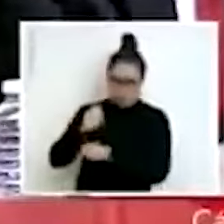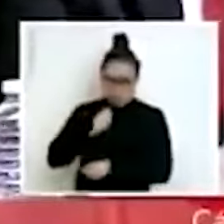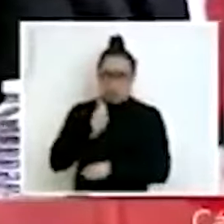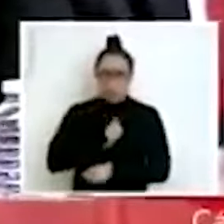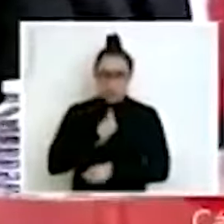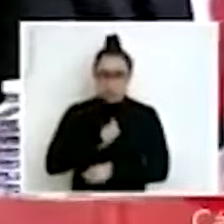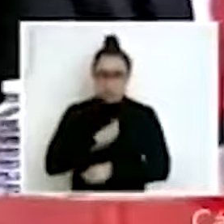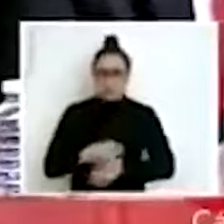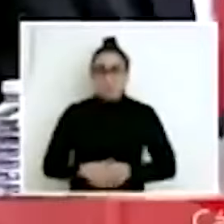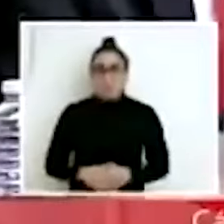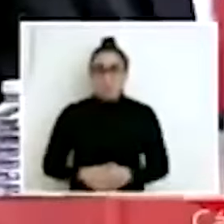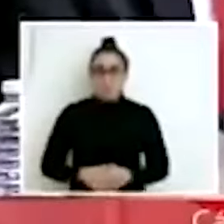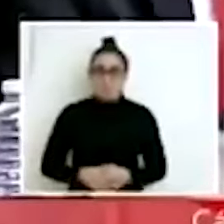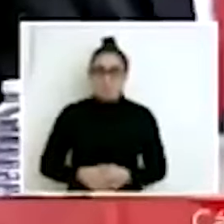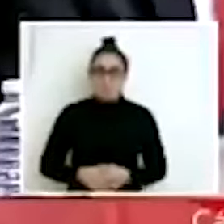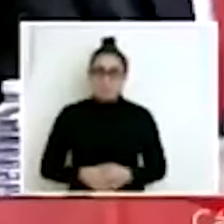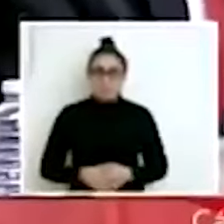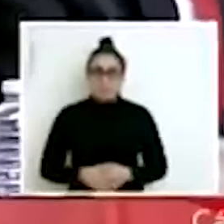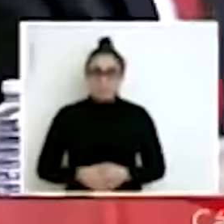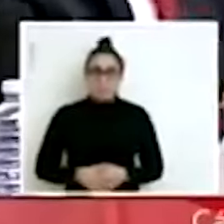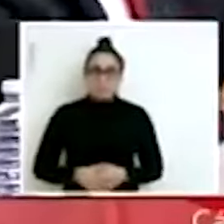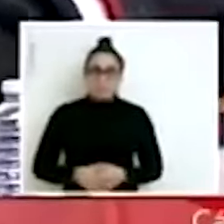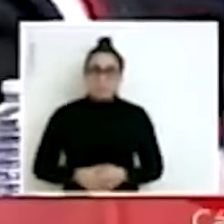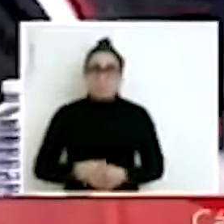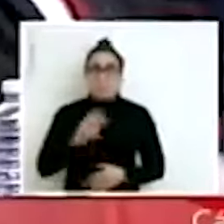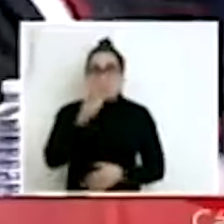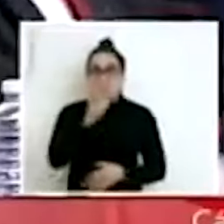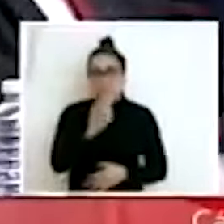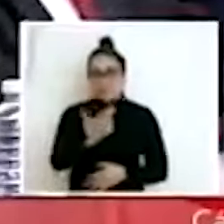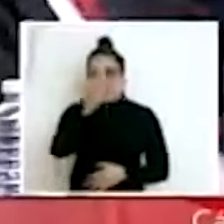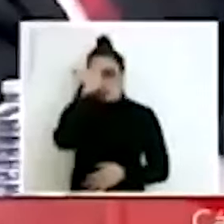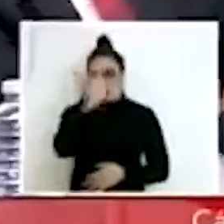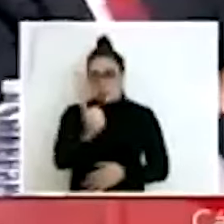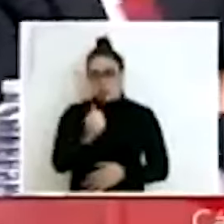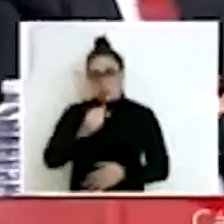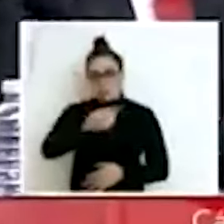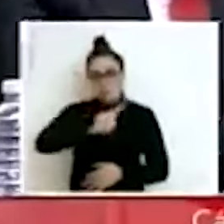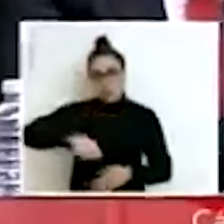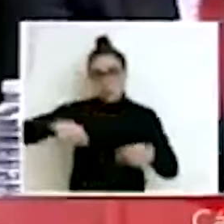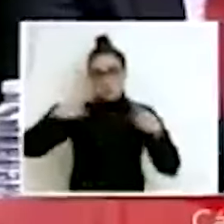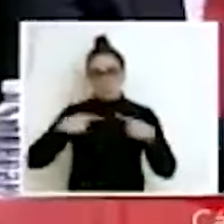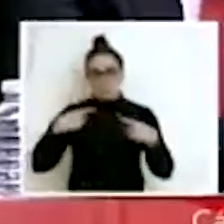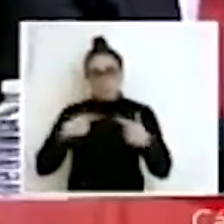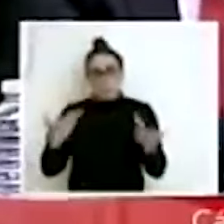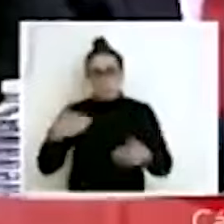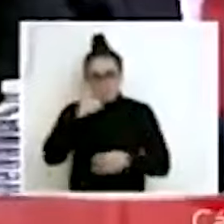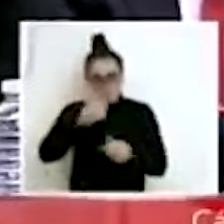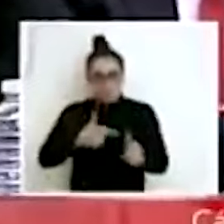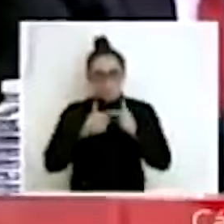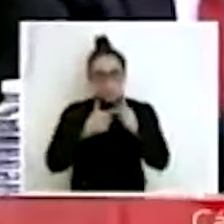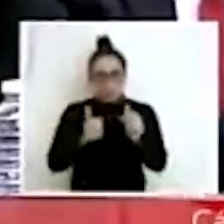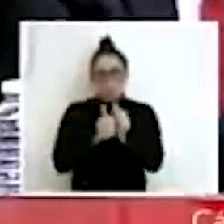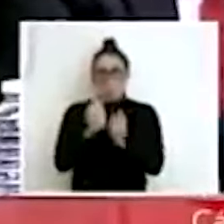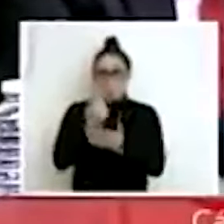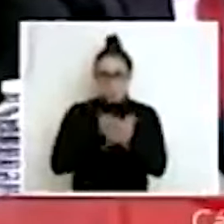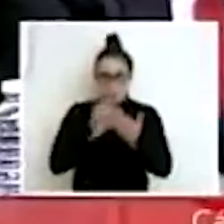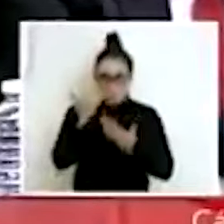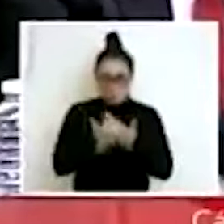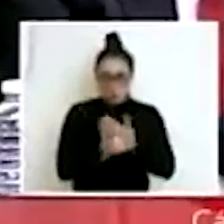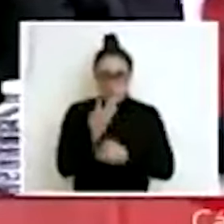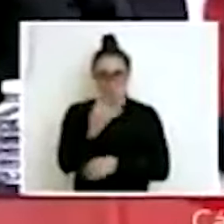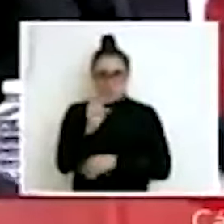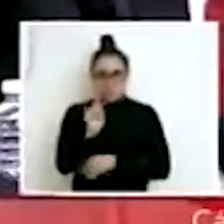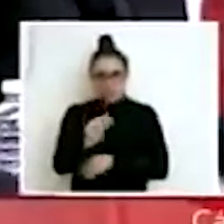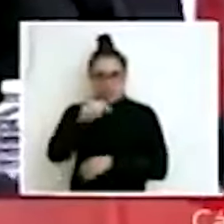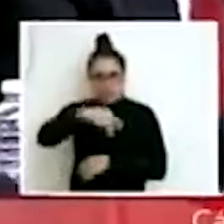el gobierno federal, en complicidad con el gobierno de Laida Sansores, retuvieron al papá de Daniel Barreda a las 4 de la